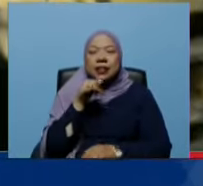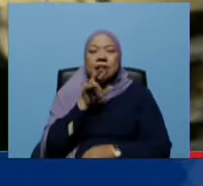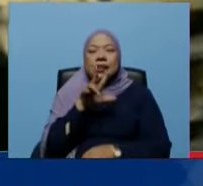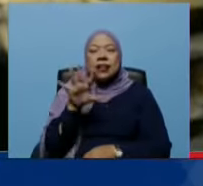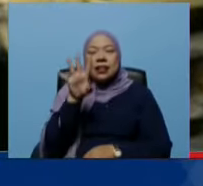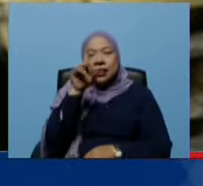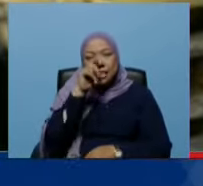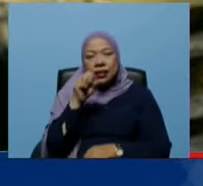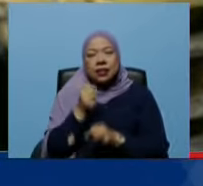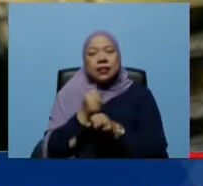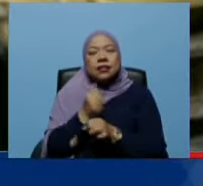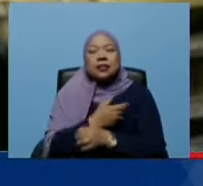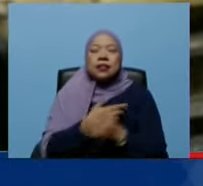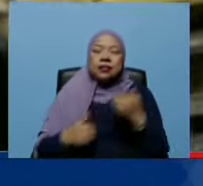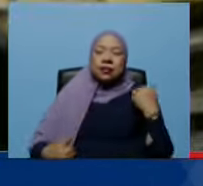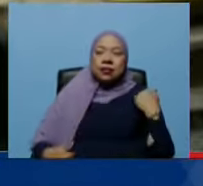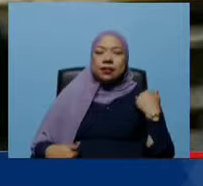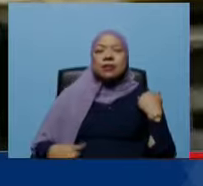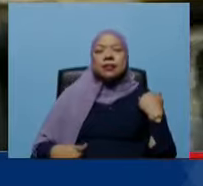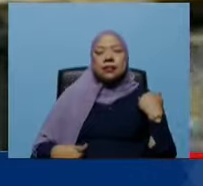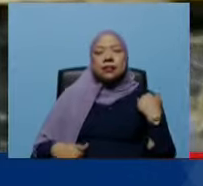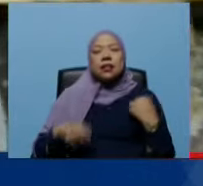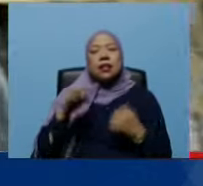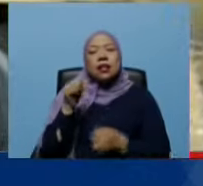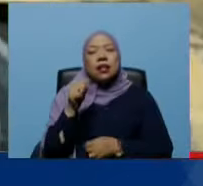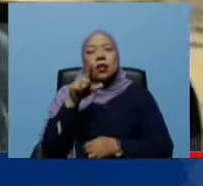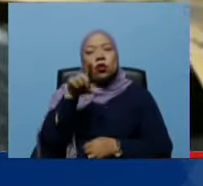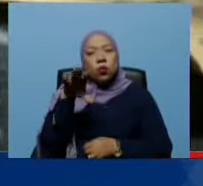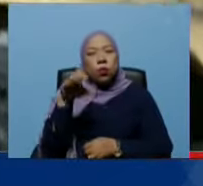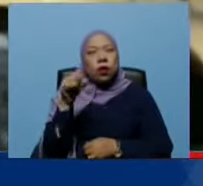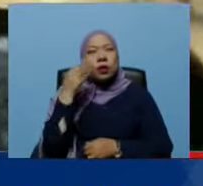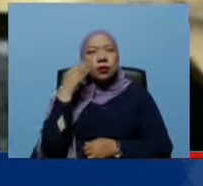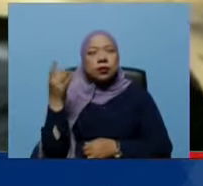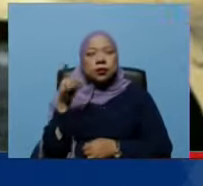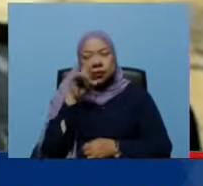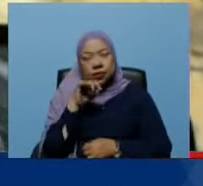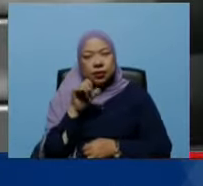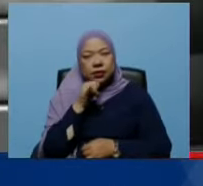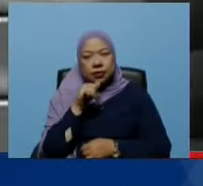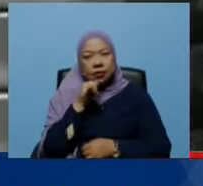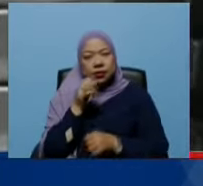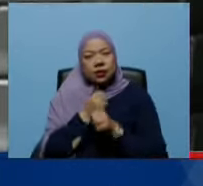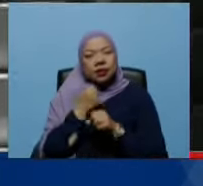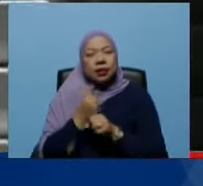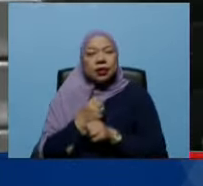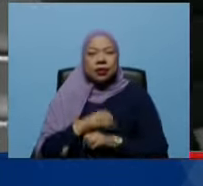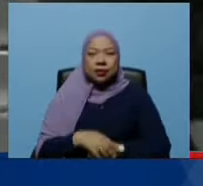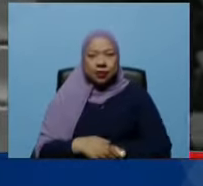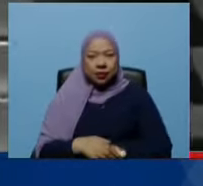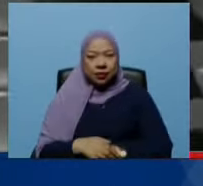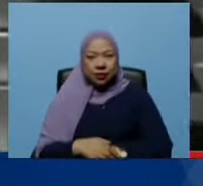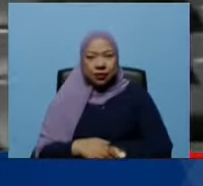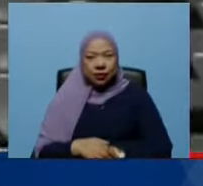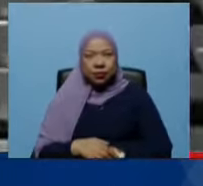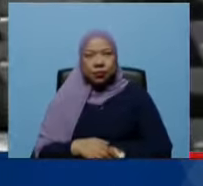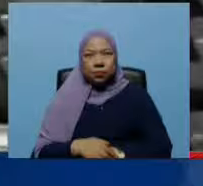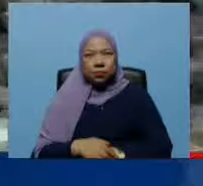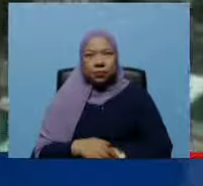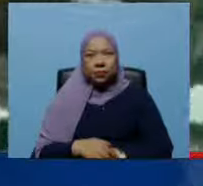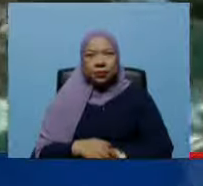34 años, presidente, aquí en Alucasa, nada más y nada menos, una ñinguita pues. Vaya, Danilo.